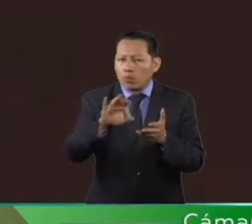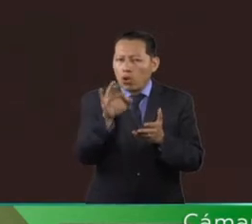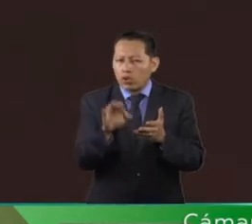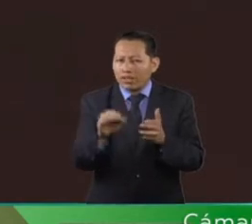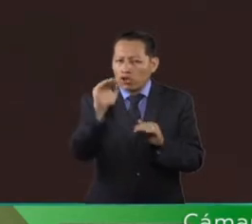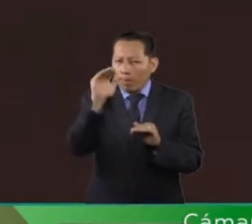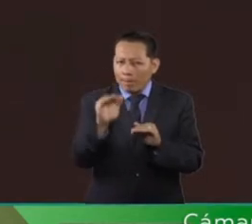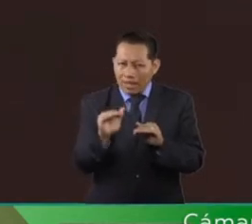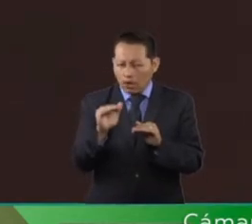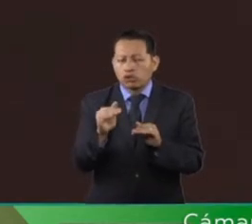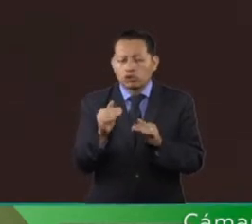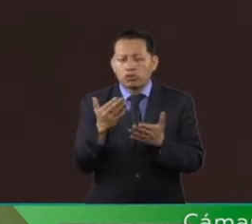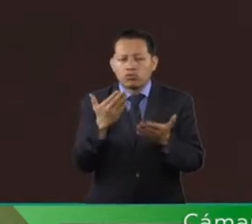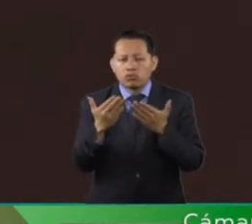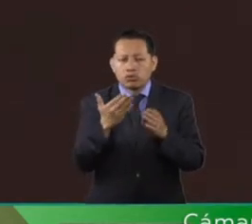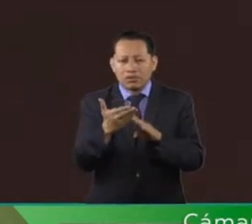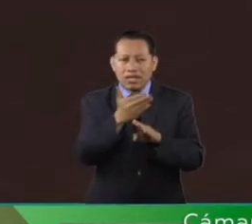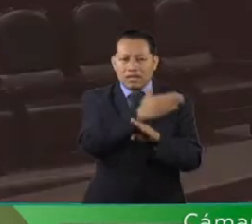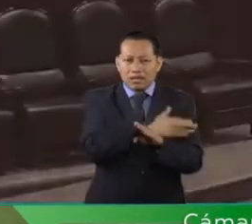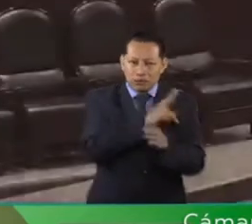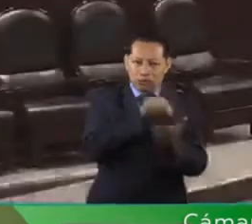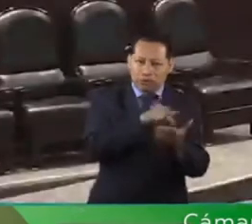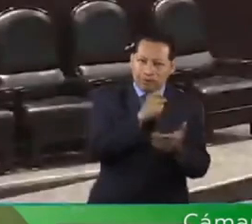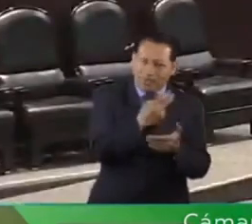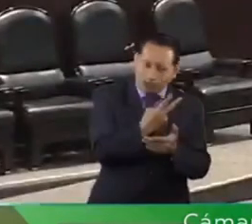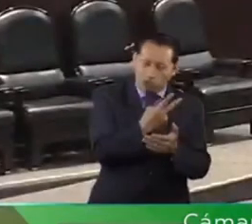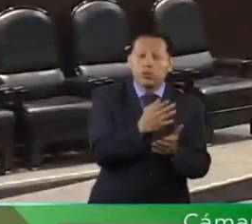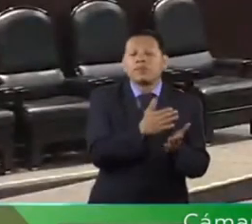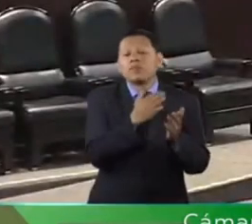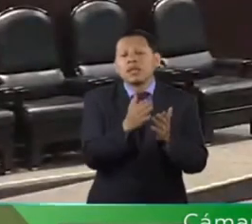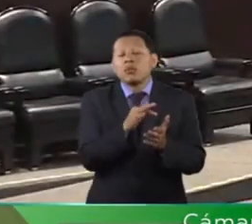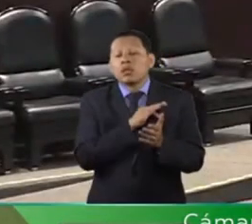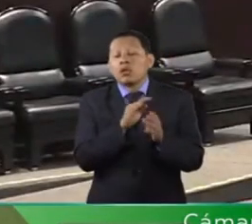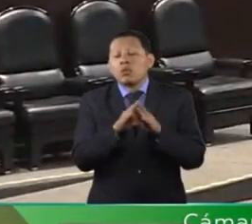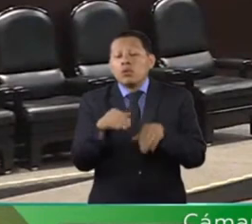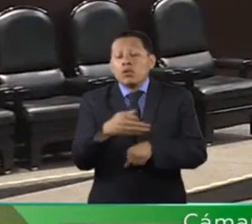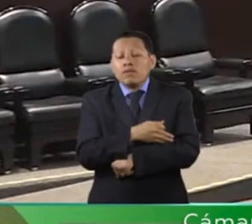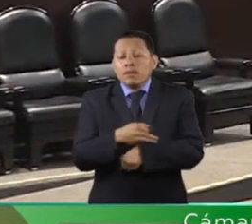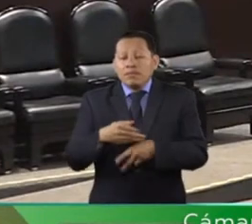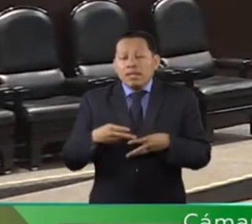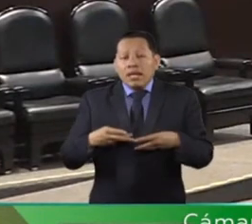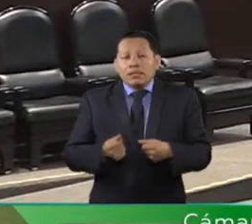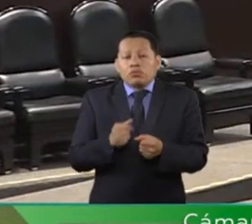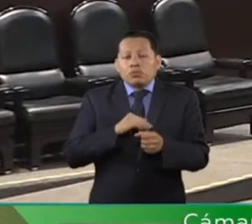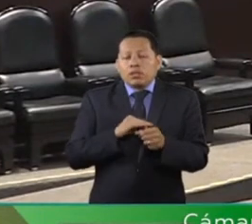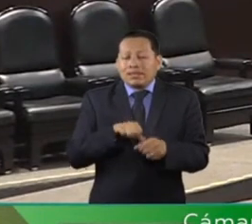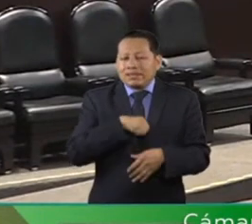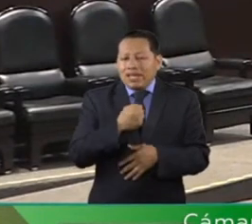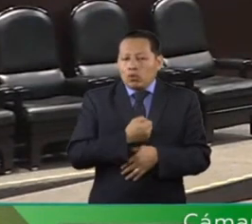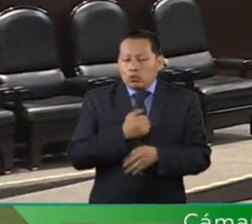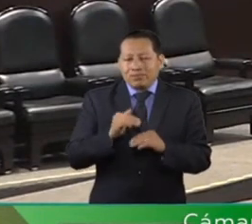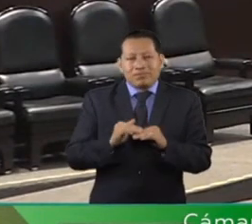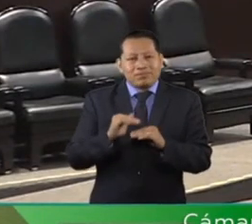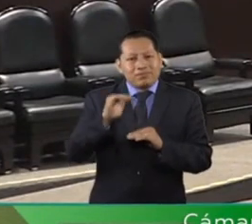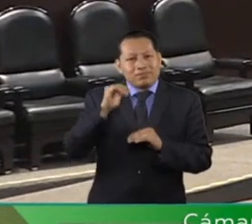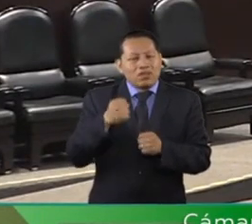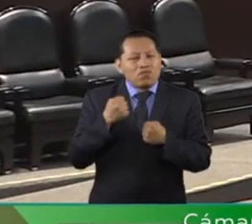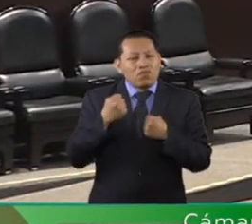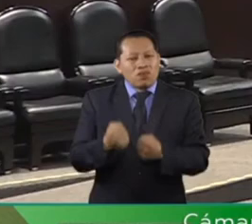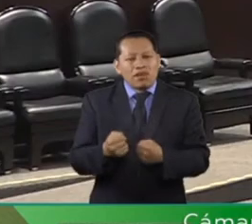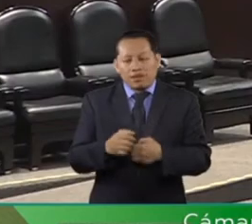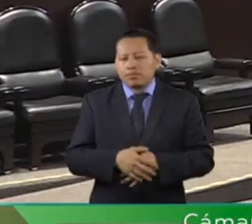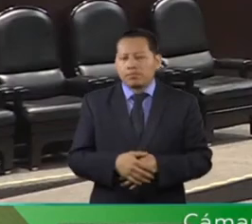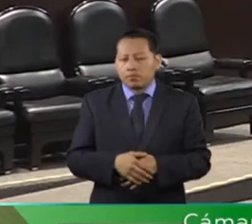3.4% menor al ejercicio del año previo. El gasto directo de las familias en términos de salud ha aumentado